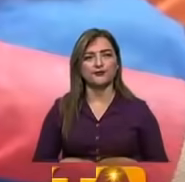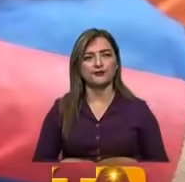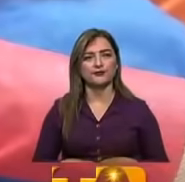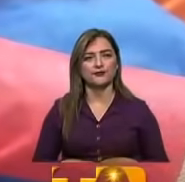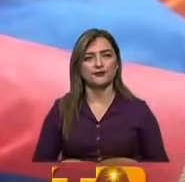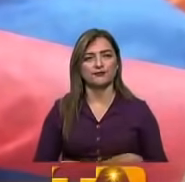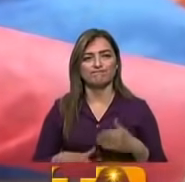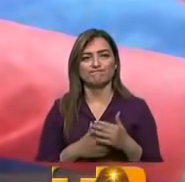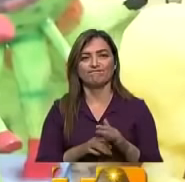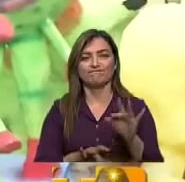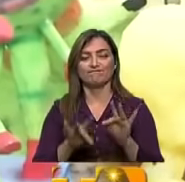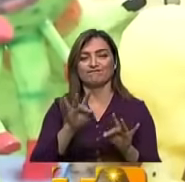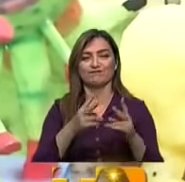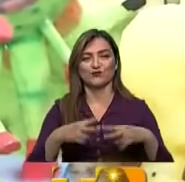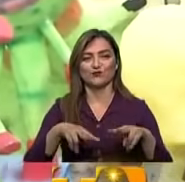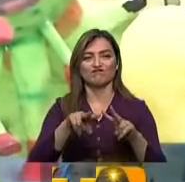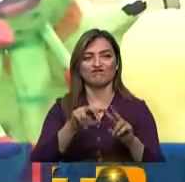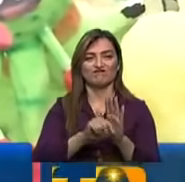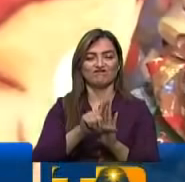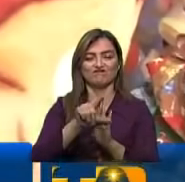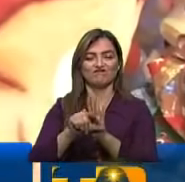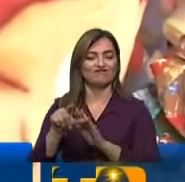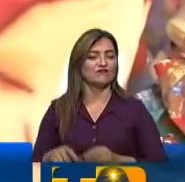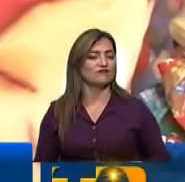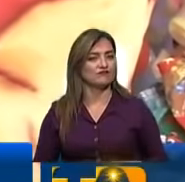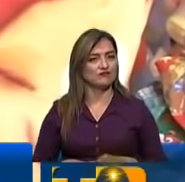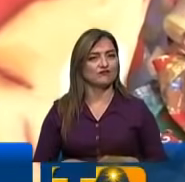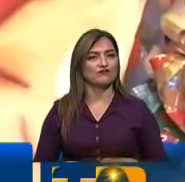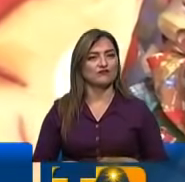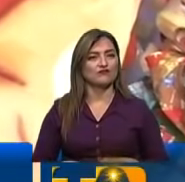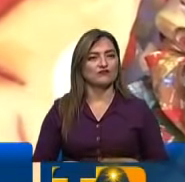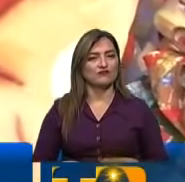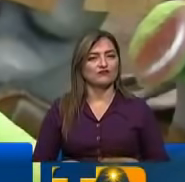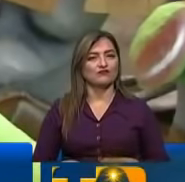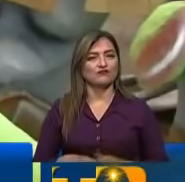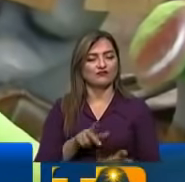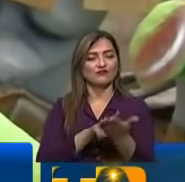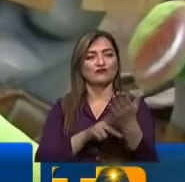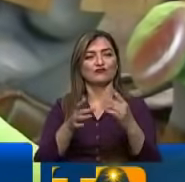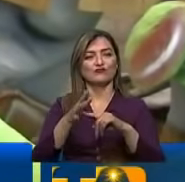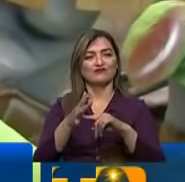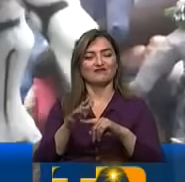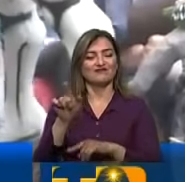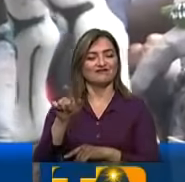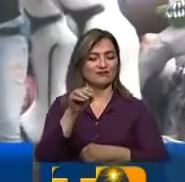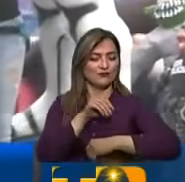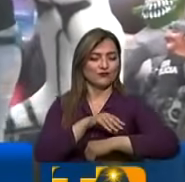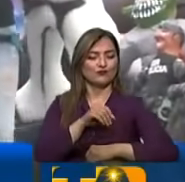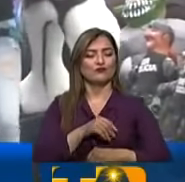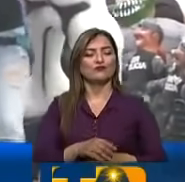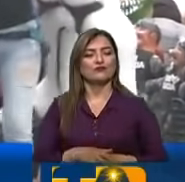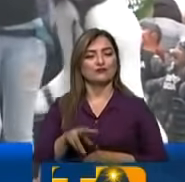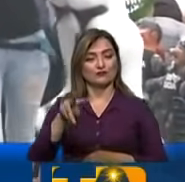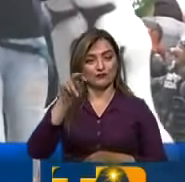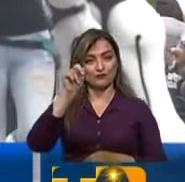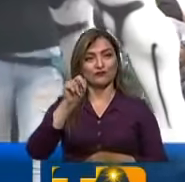Personajes para todos los gustos y precios para todos los bolsillos es lo que encontramos en las tradicionales ferias de monigotes ubicadas tanto en el